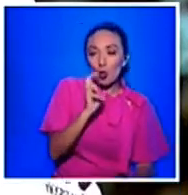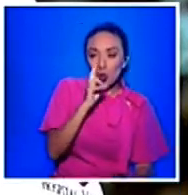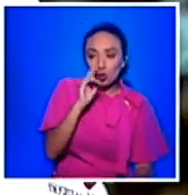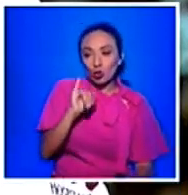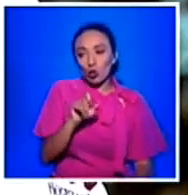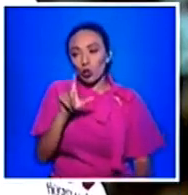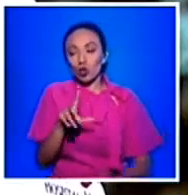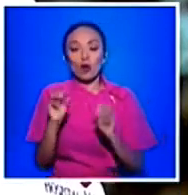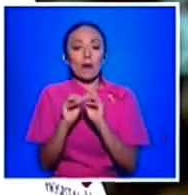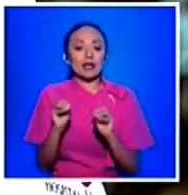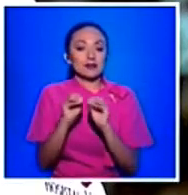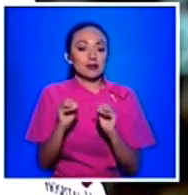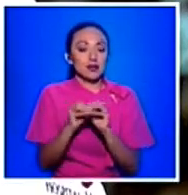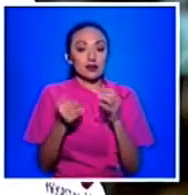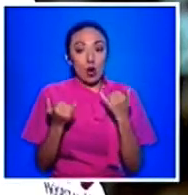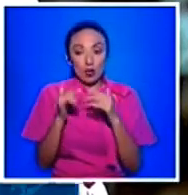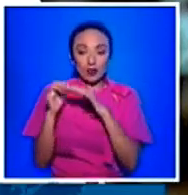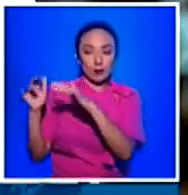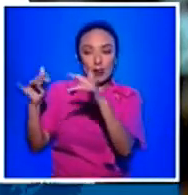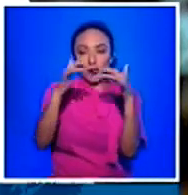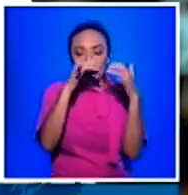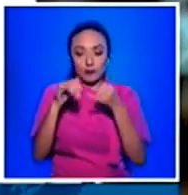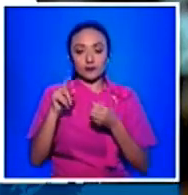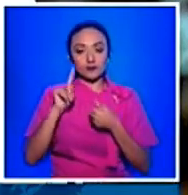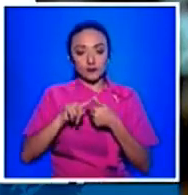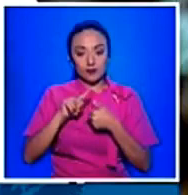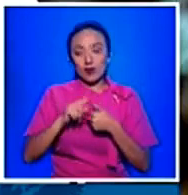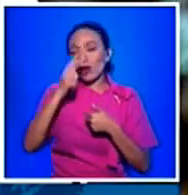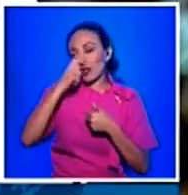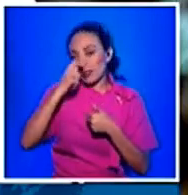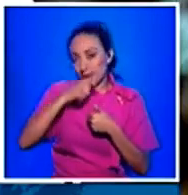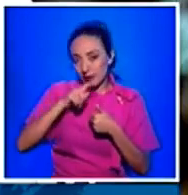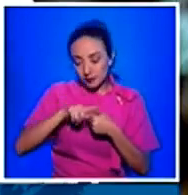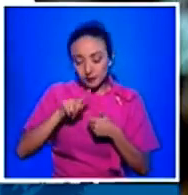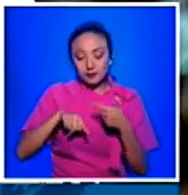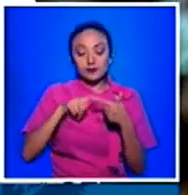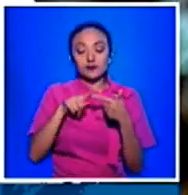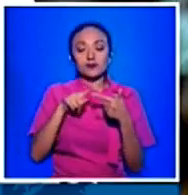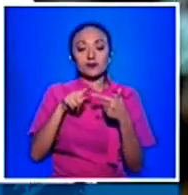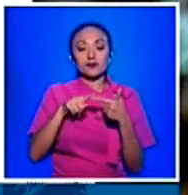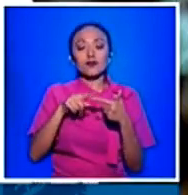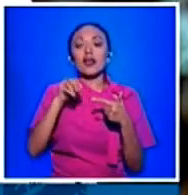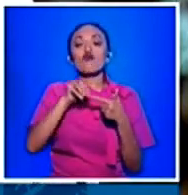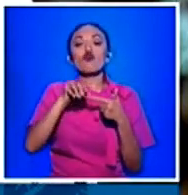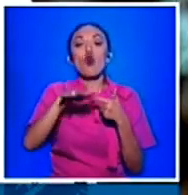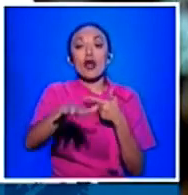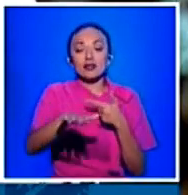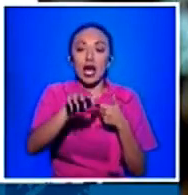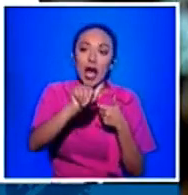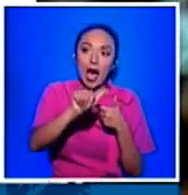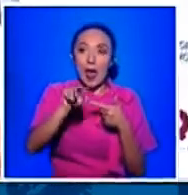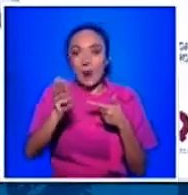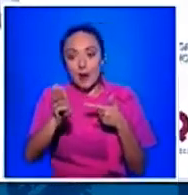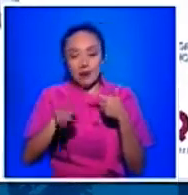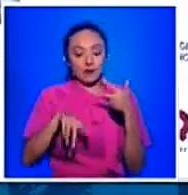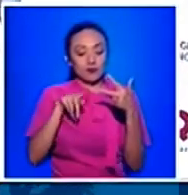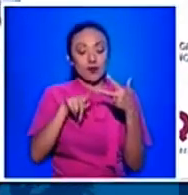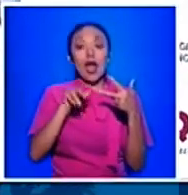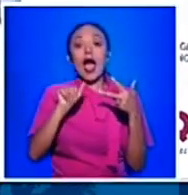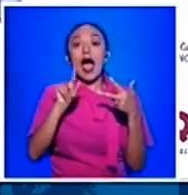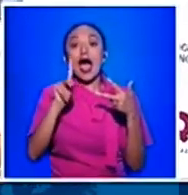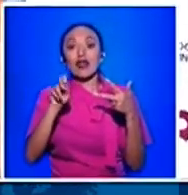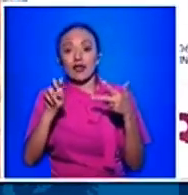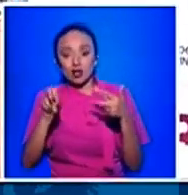Entre los virus más frecuentes que están circulando actualmente es el virus sincitial respiratorio, el virus de la influenza tipo A y B, los adenovirus,